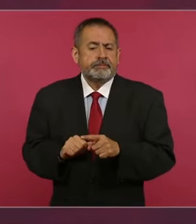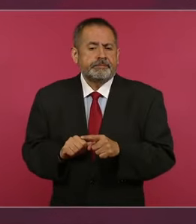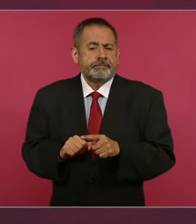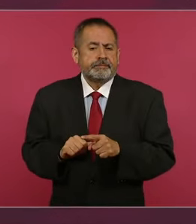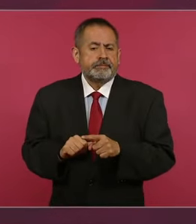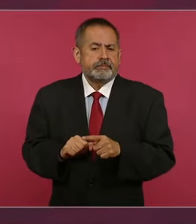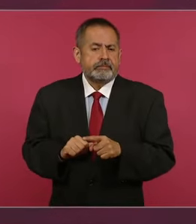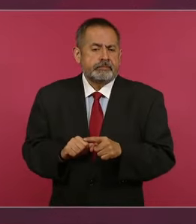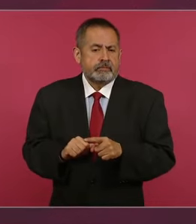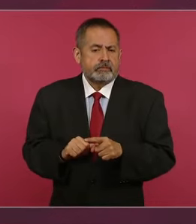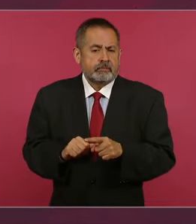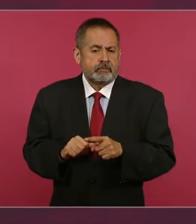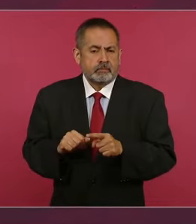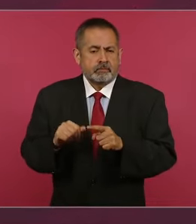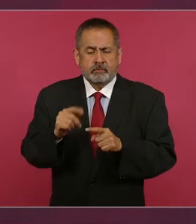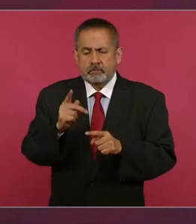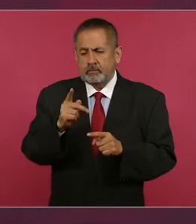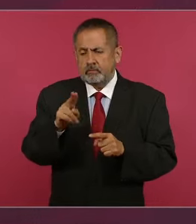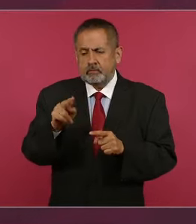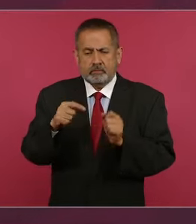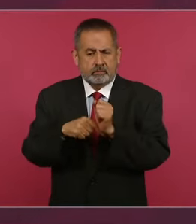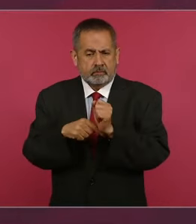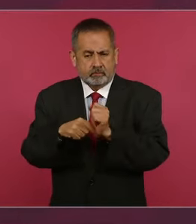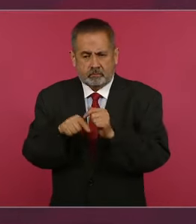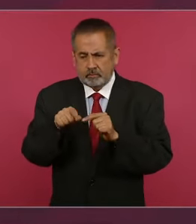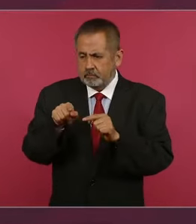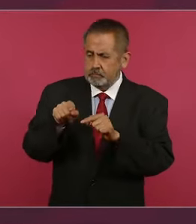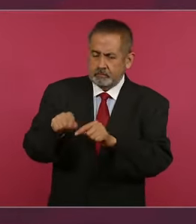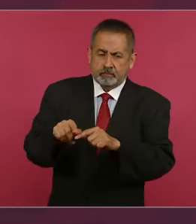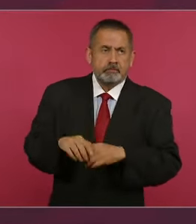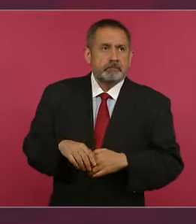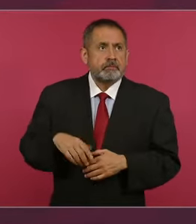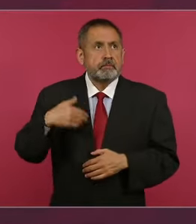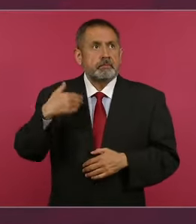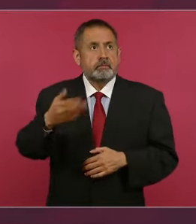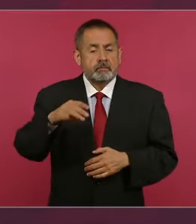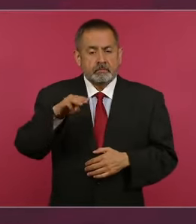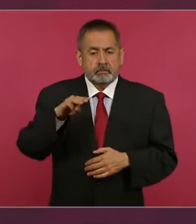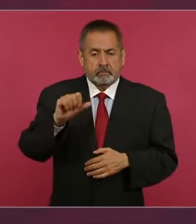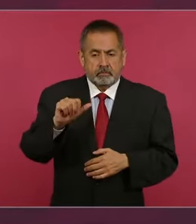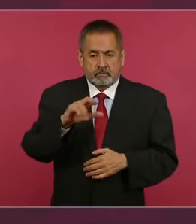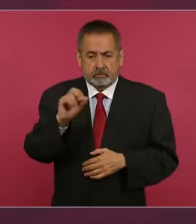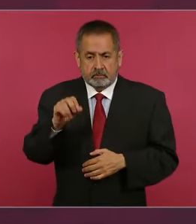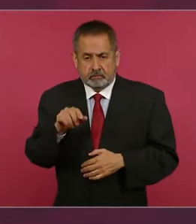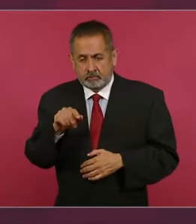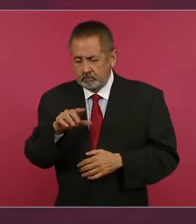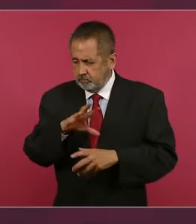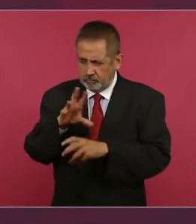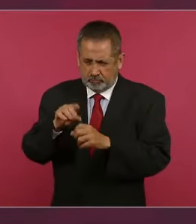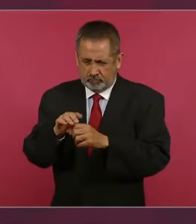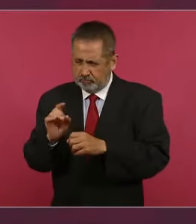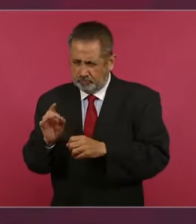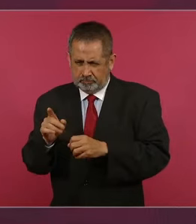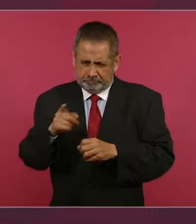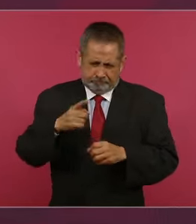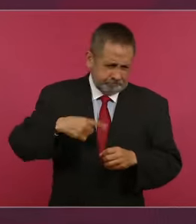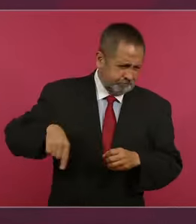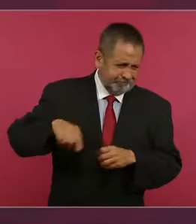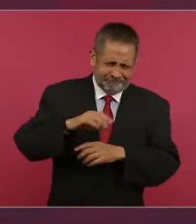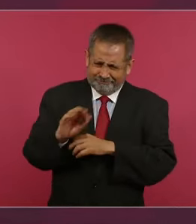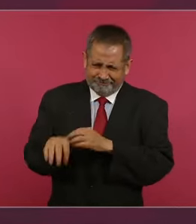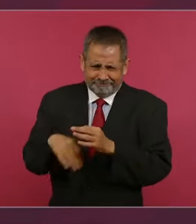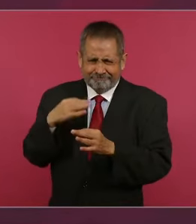a Puerto Escondido. En marzo dejamos completo el circuito